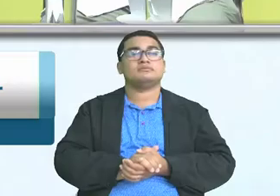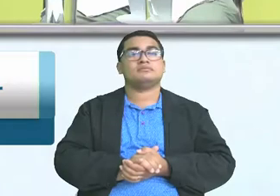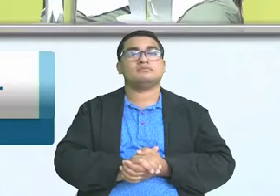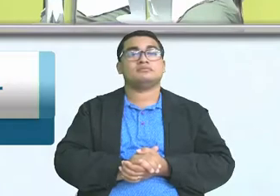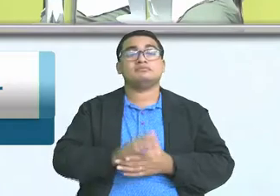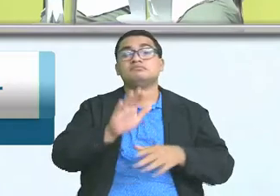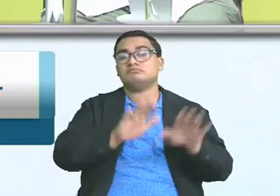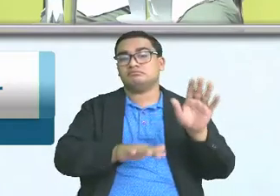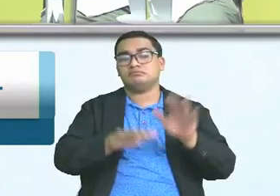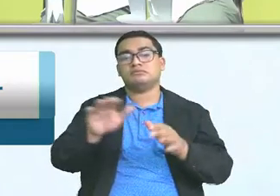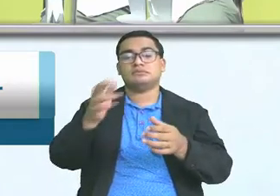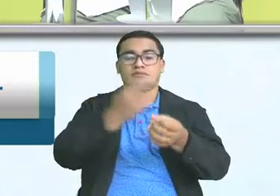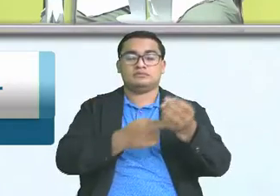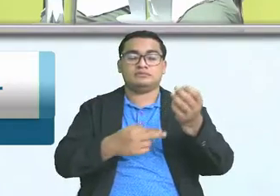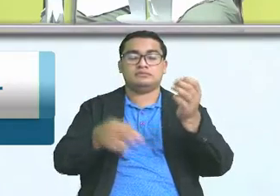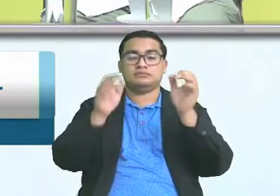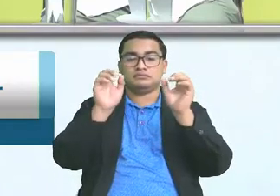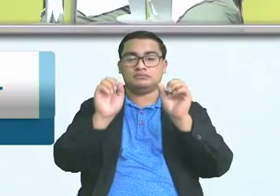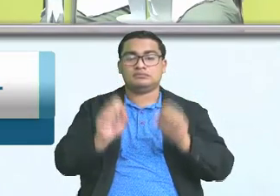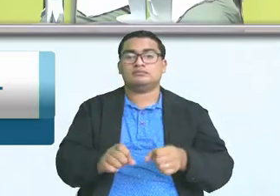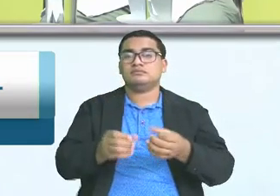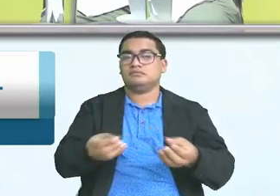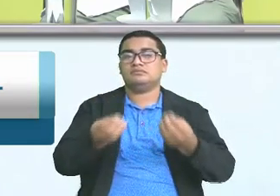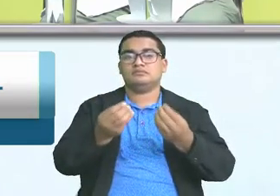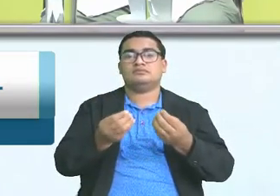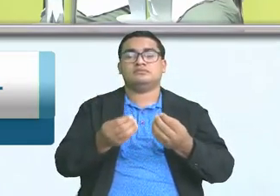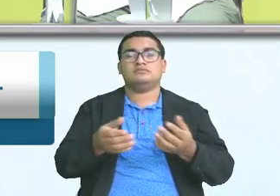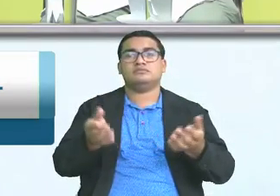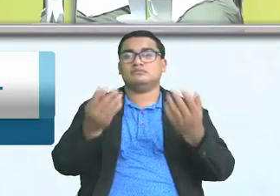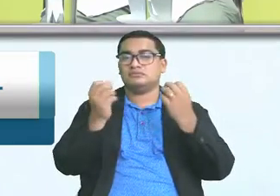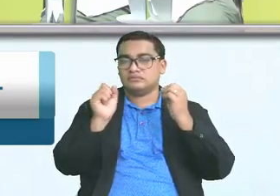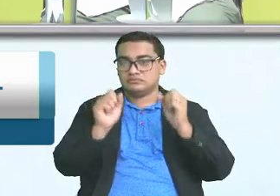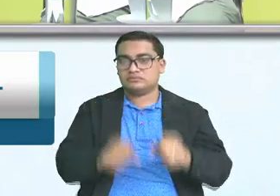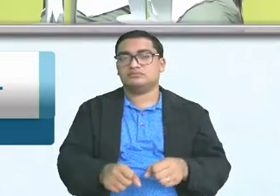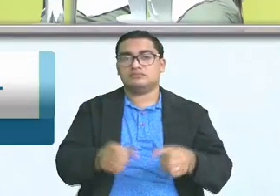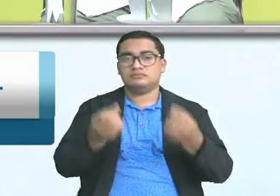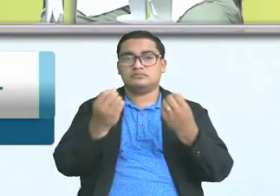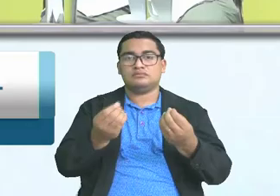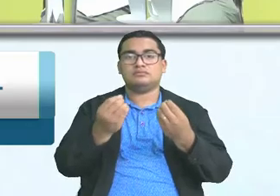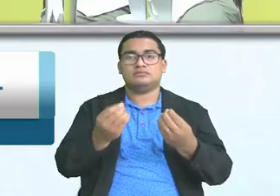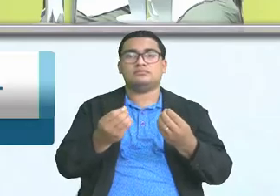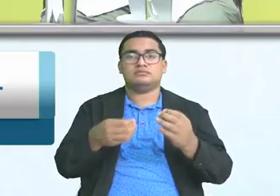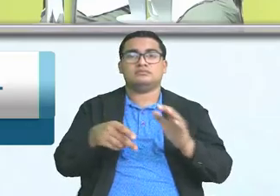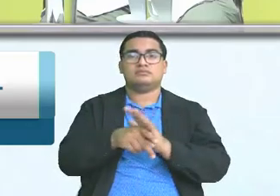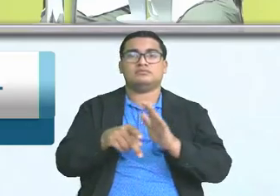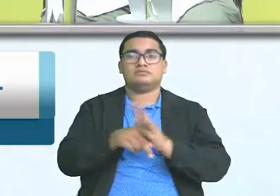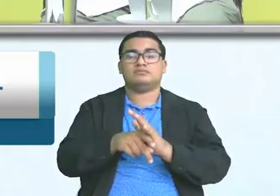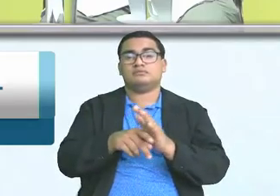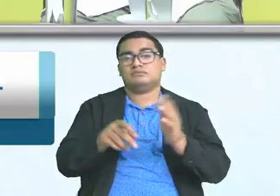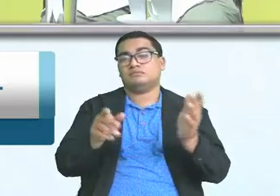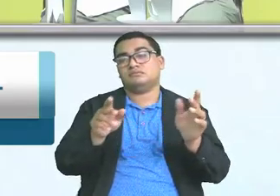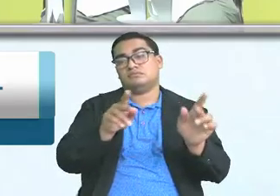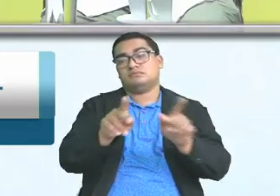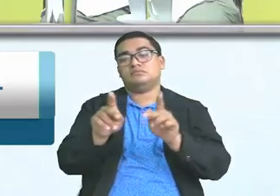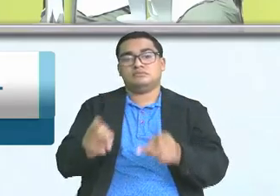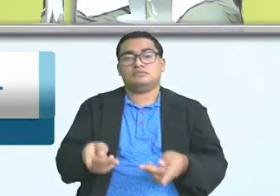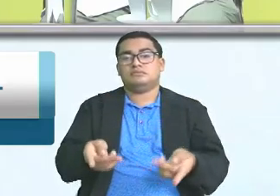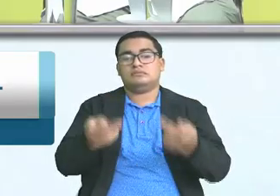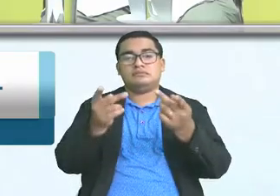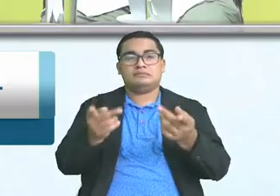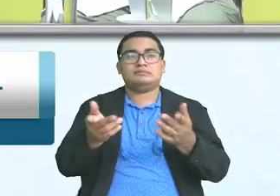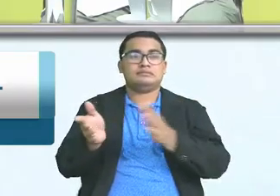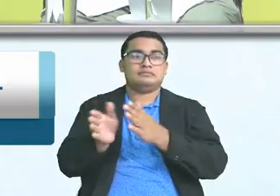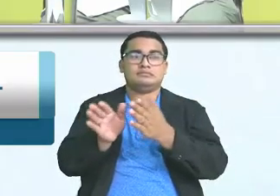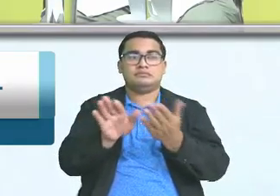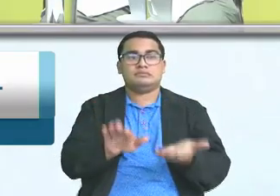A veces los sangrados pueden ser tan severos, tan grandes, que van a poner en riesgo inmediatamente la vida del paciente. Es mortal.